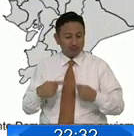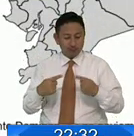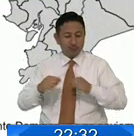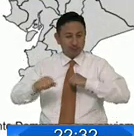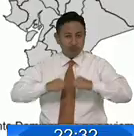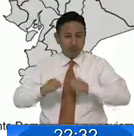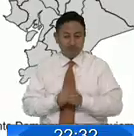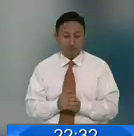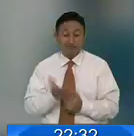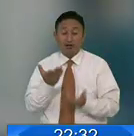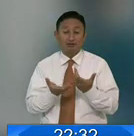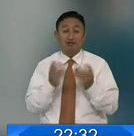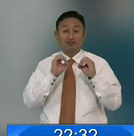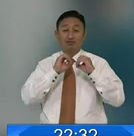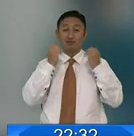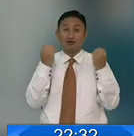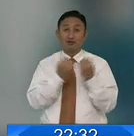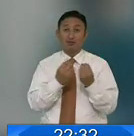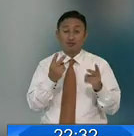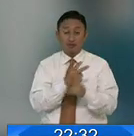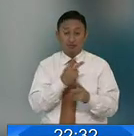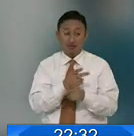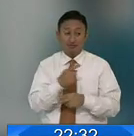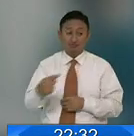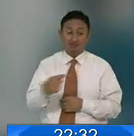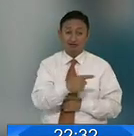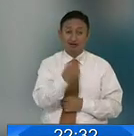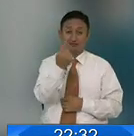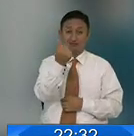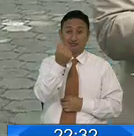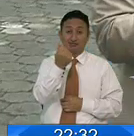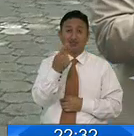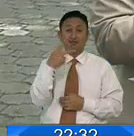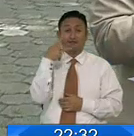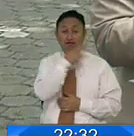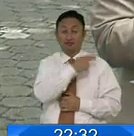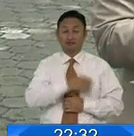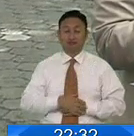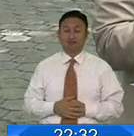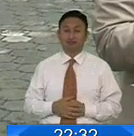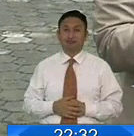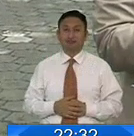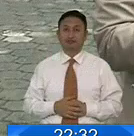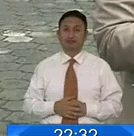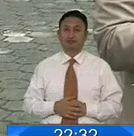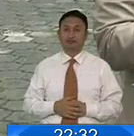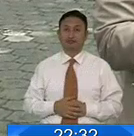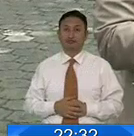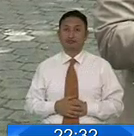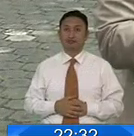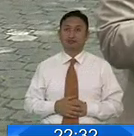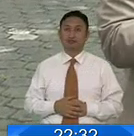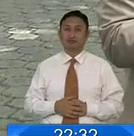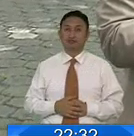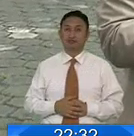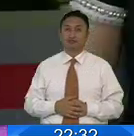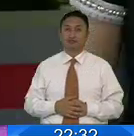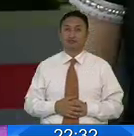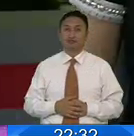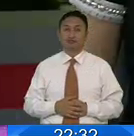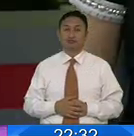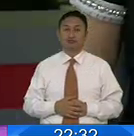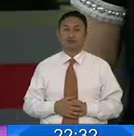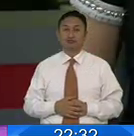exista toda una red implicada en el transporte de dinero falso en quito informó y bancas amén